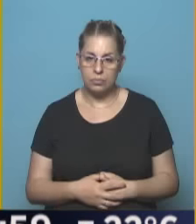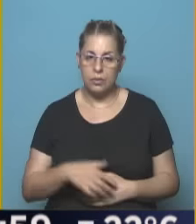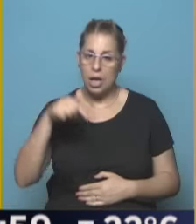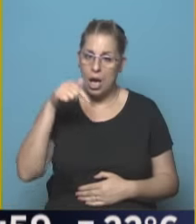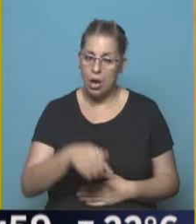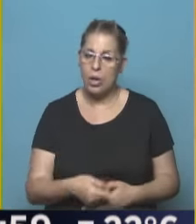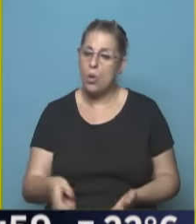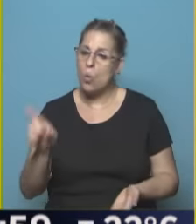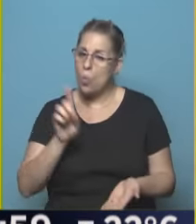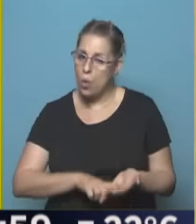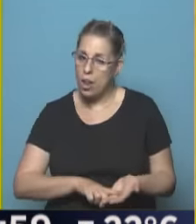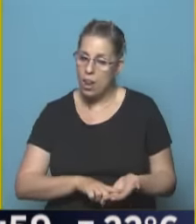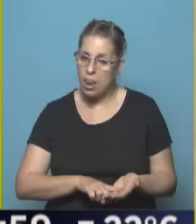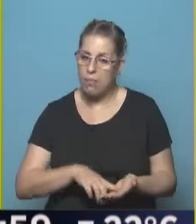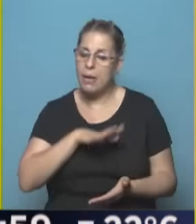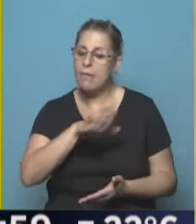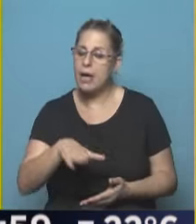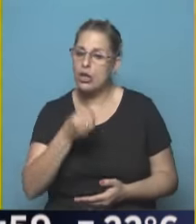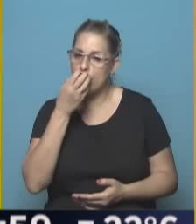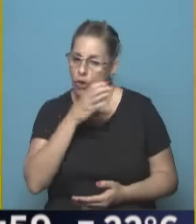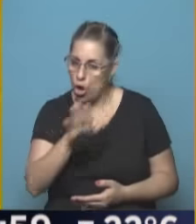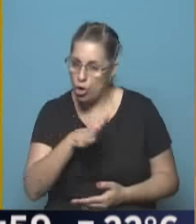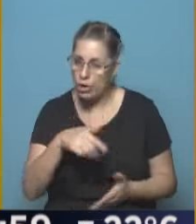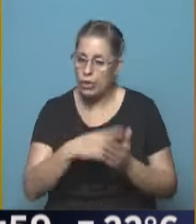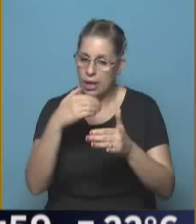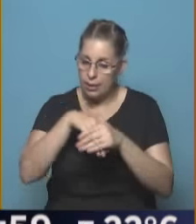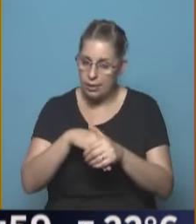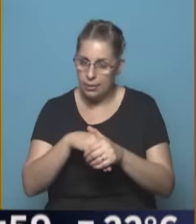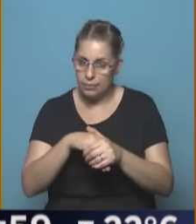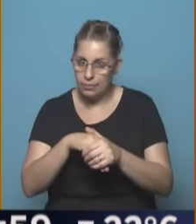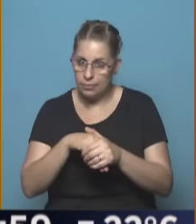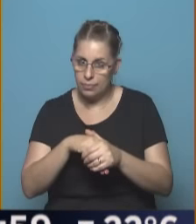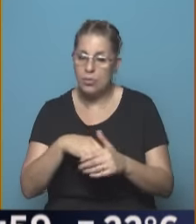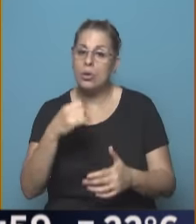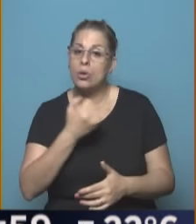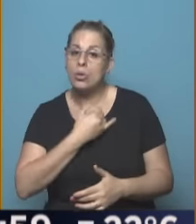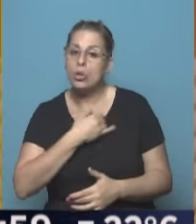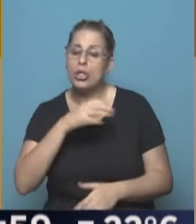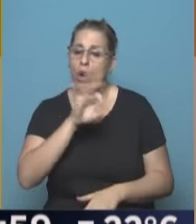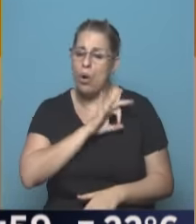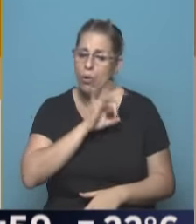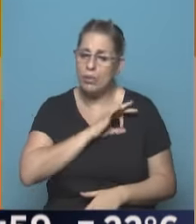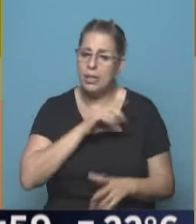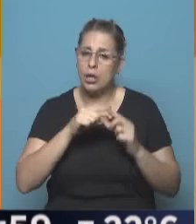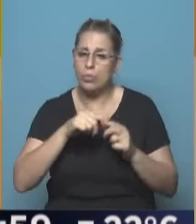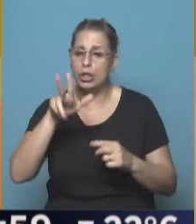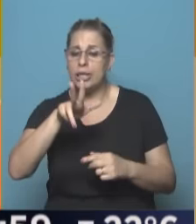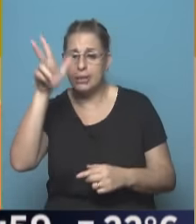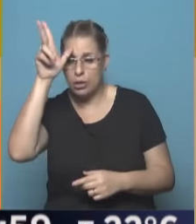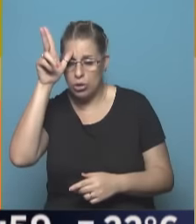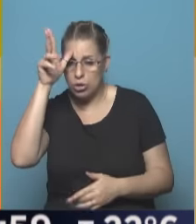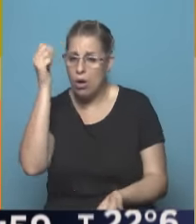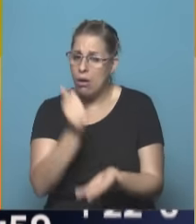Y ahora regresamos al barrio de Flores, aquí en la ciudad de Buenos Aires, donde en la comisaría 38 está